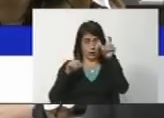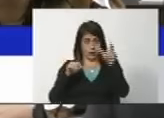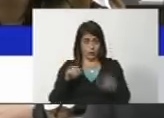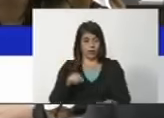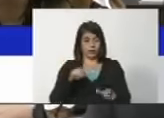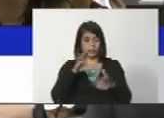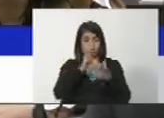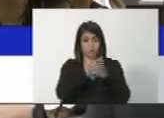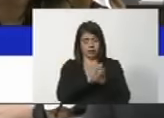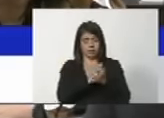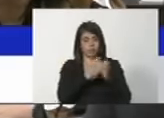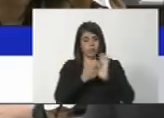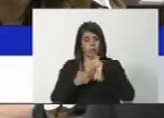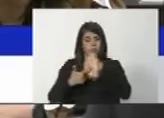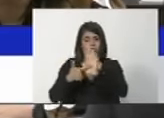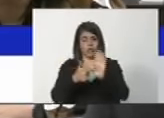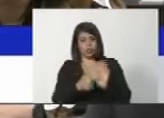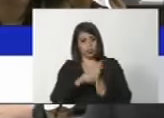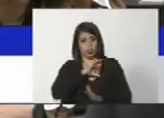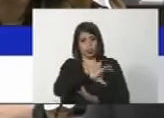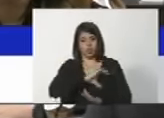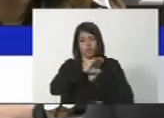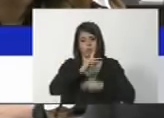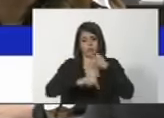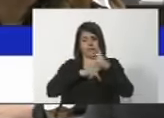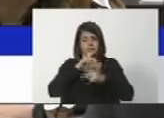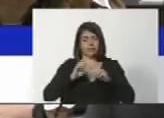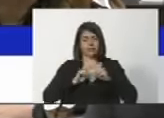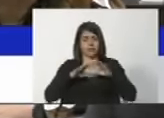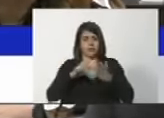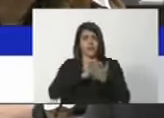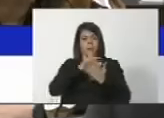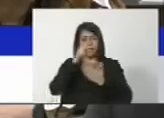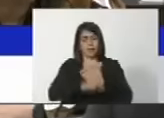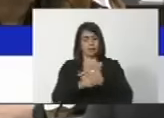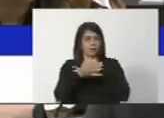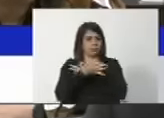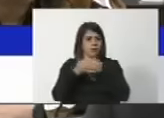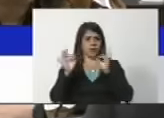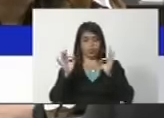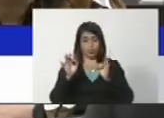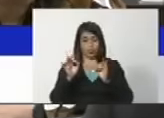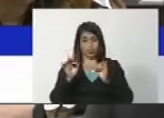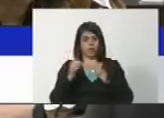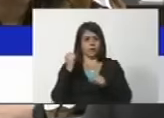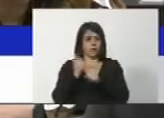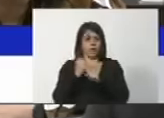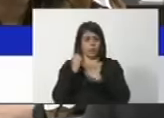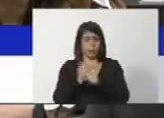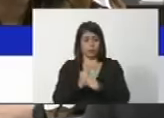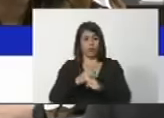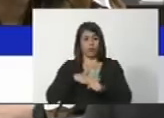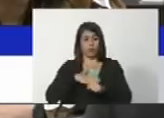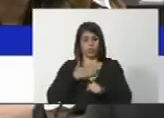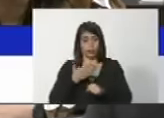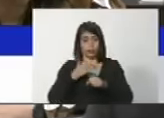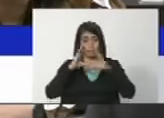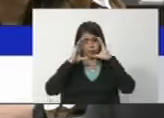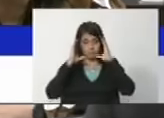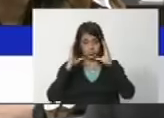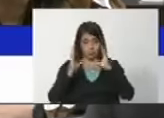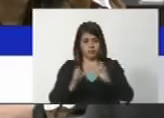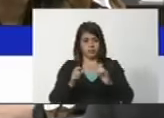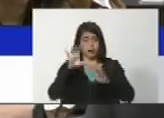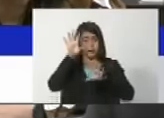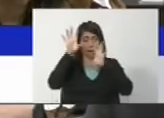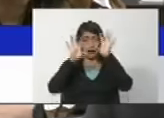una compañera que ha presentado ante la Comisión de Política Exterior un plan extraordinario de trabajo para poder abordar